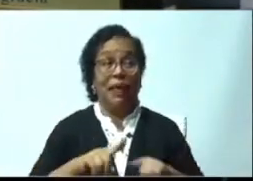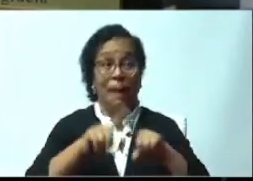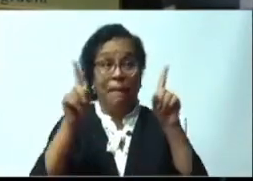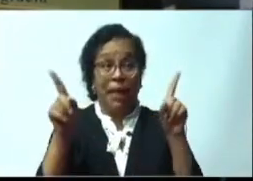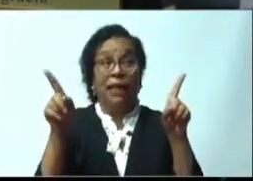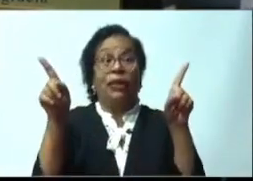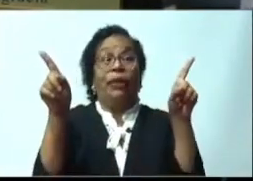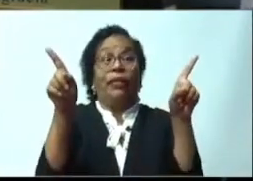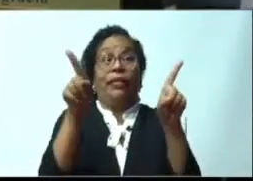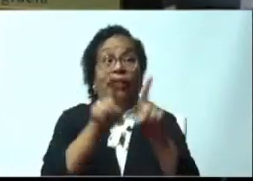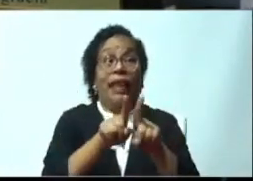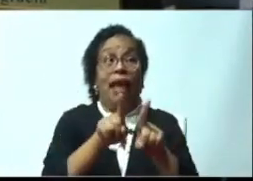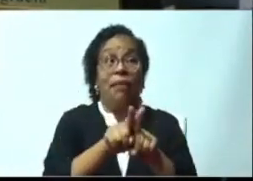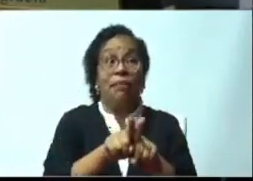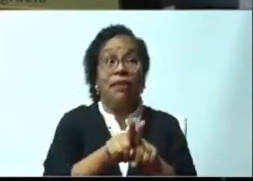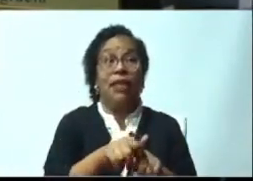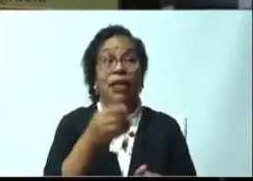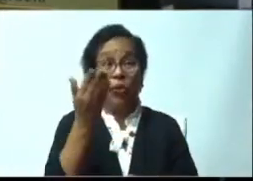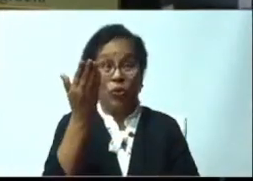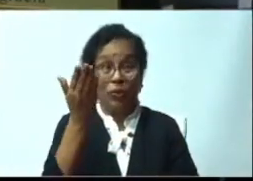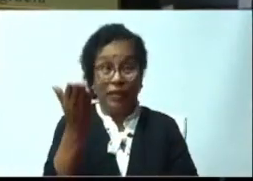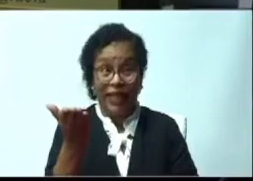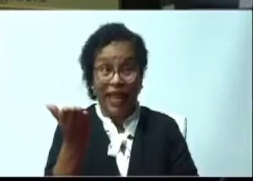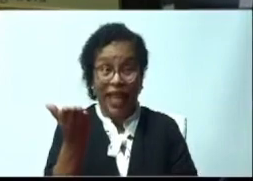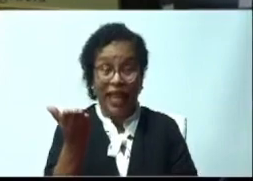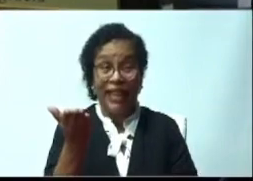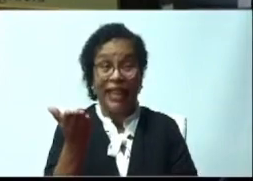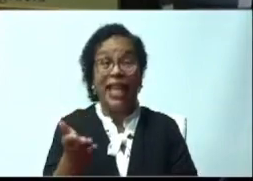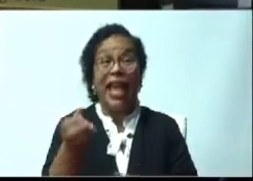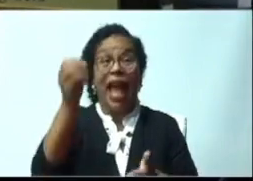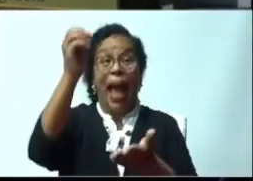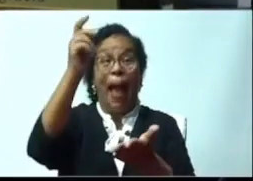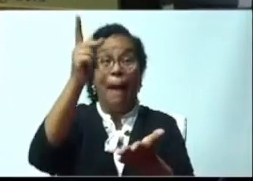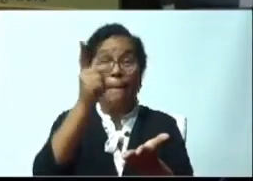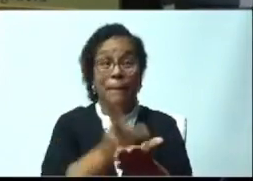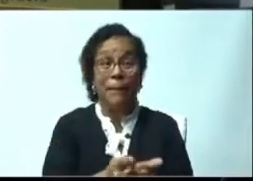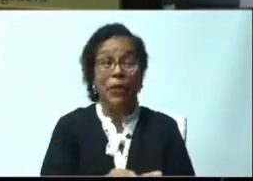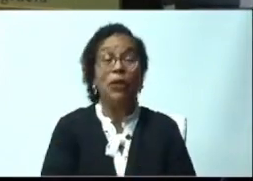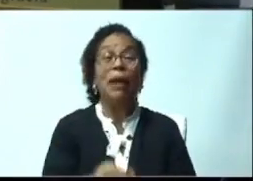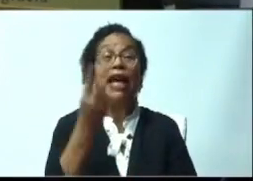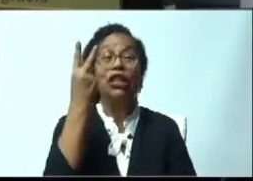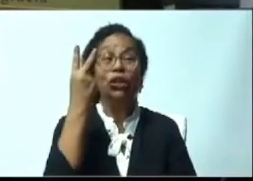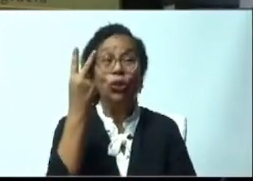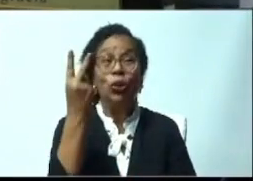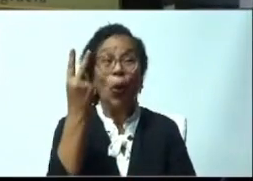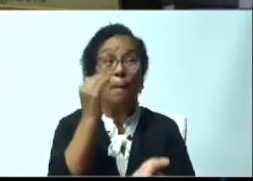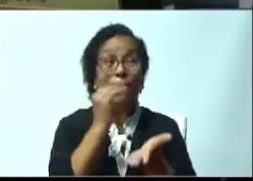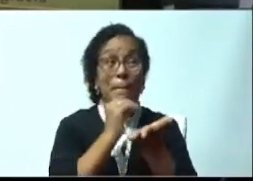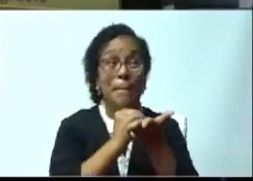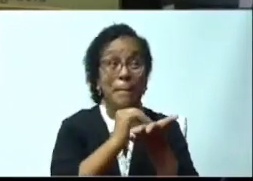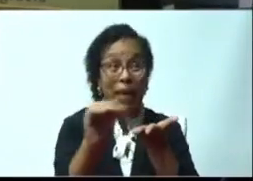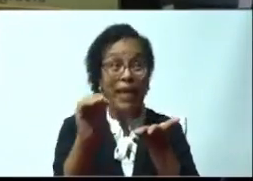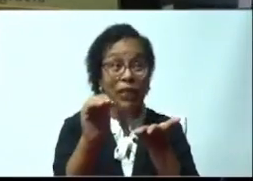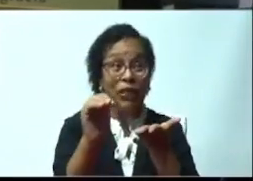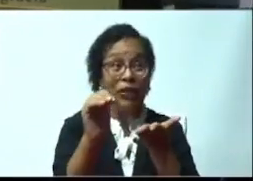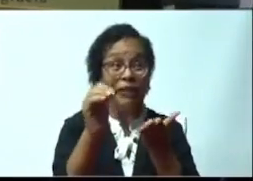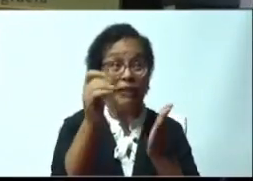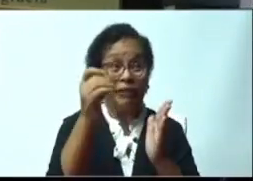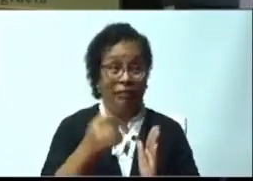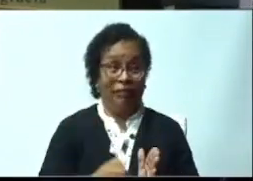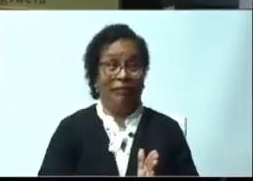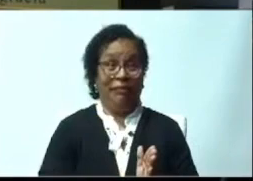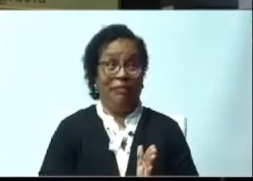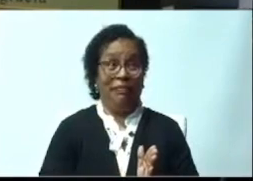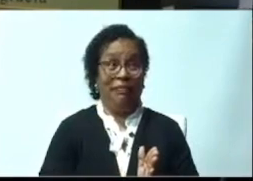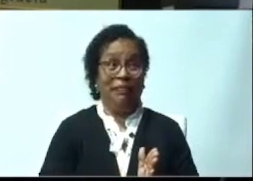aprobado 2 amnistías. Primer gobierno que en un periodo de gestión aprueba 2 amnistías. La primera